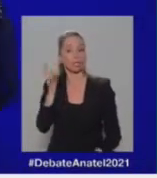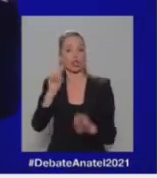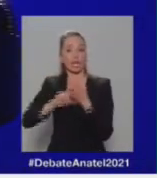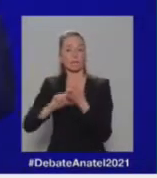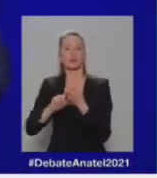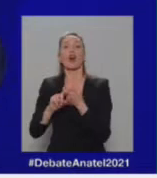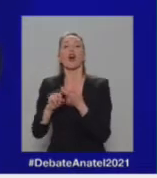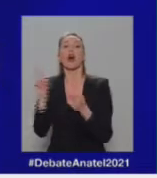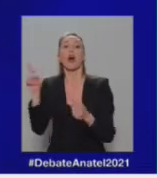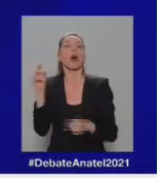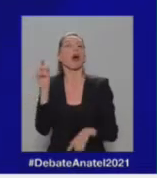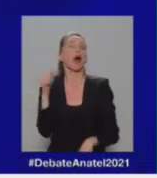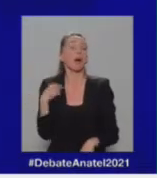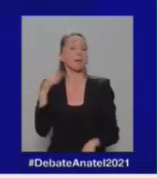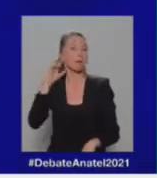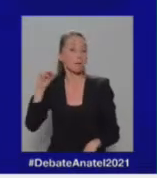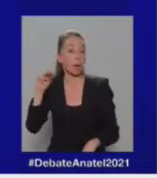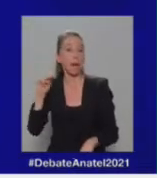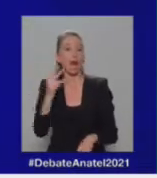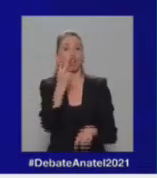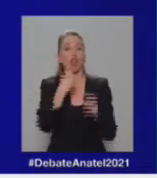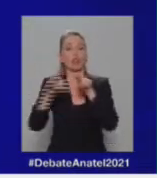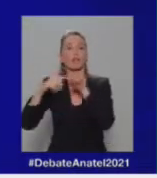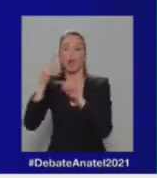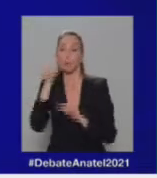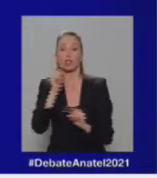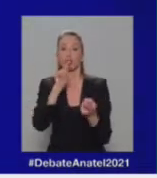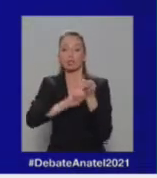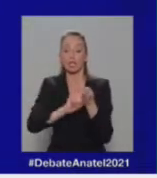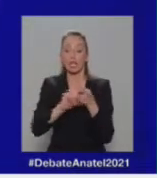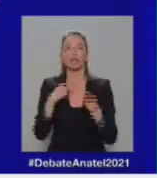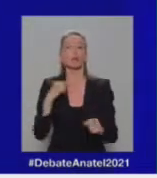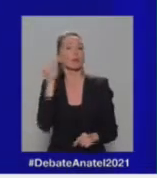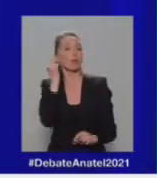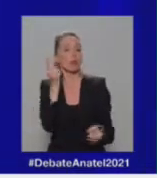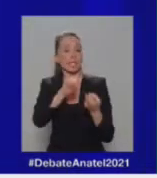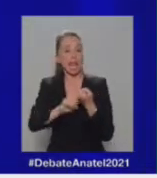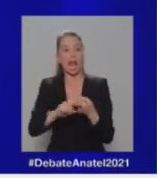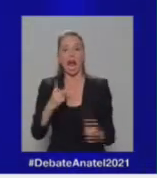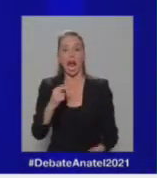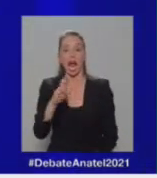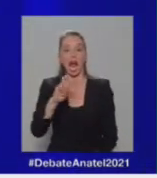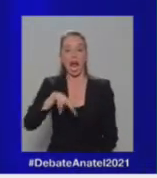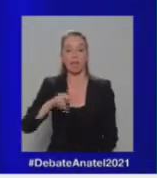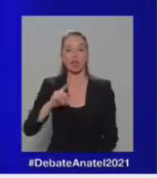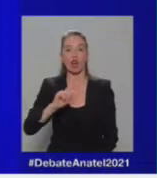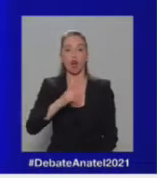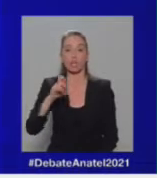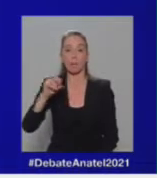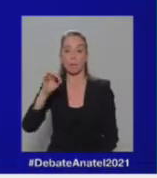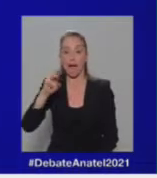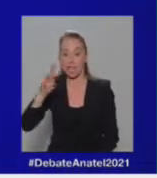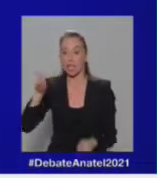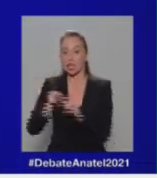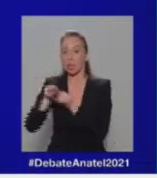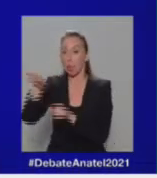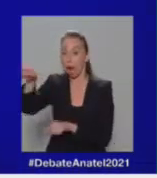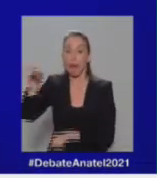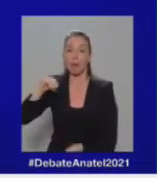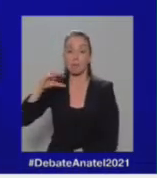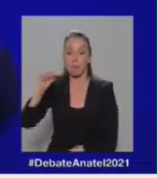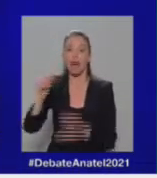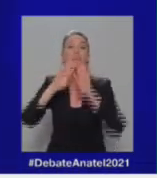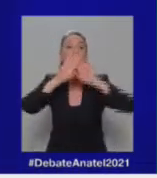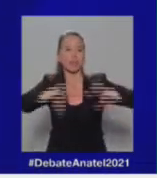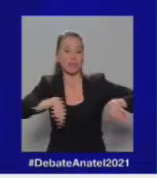debate presidencial? Ayer nuestro compañero Matías Cruzat preguntaba si le interesa ir a votar, si tiene ganas, entusiasmo de ser